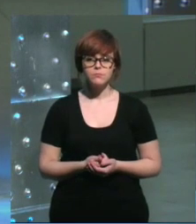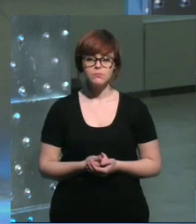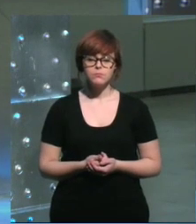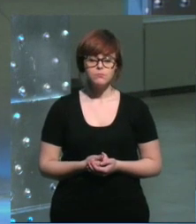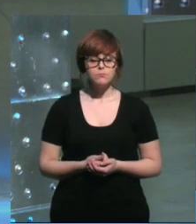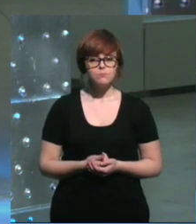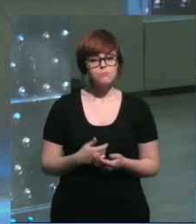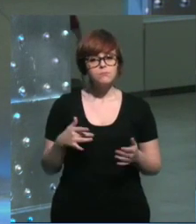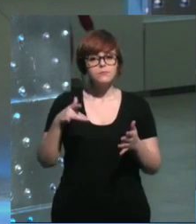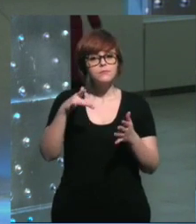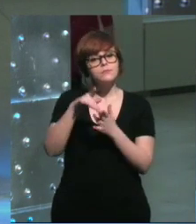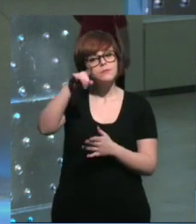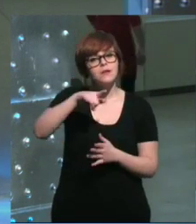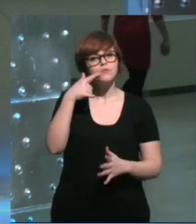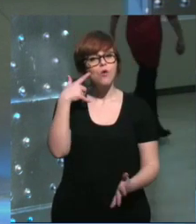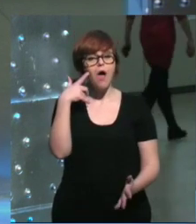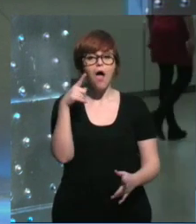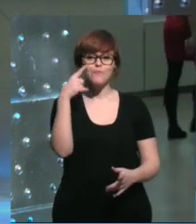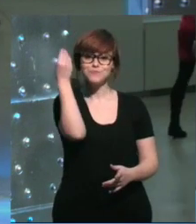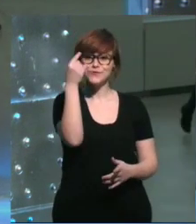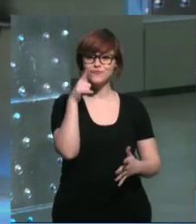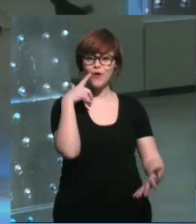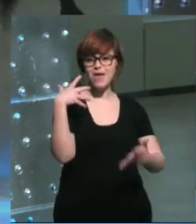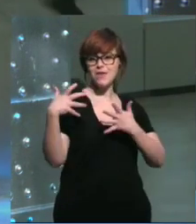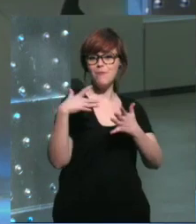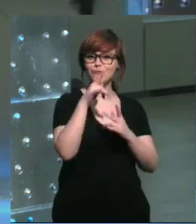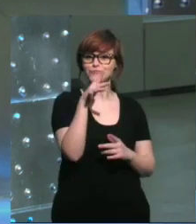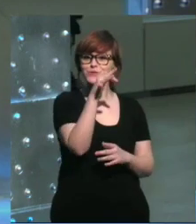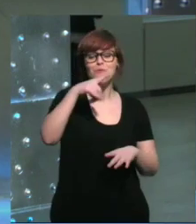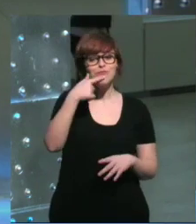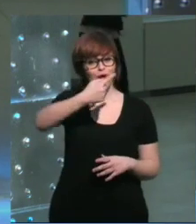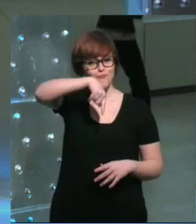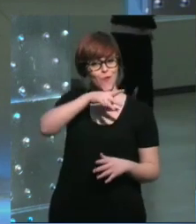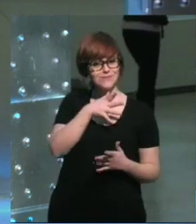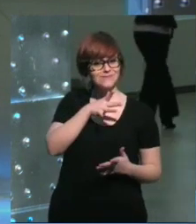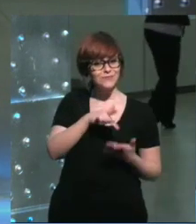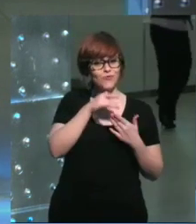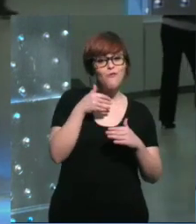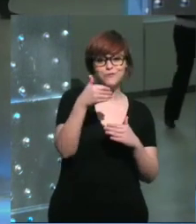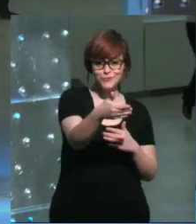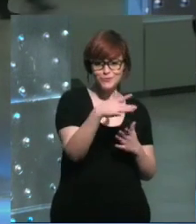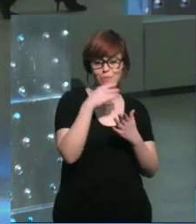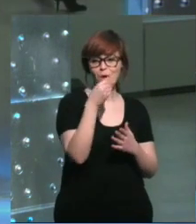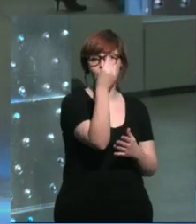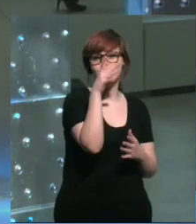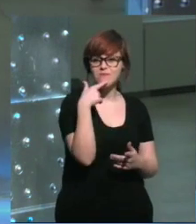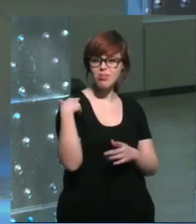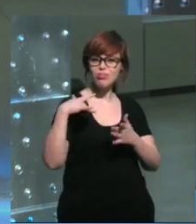Probablemente tenga un impacto positivo, y es que la nuestra será mejor la próxima vez, porque inyecta